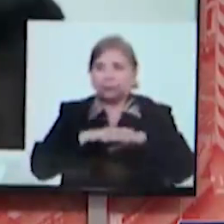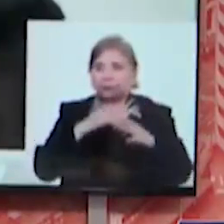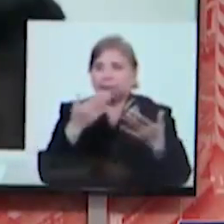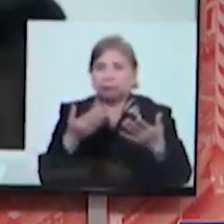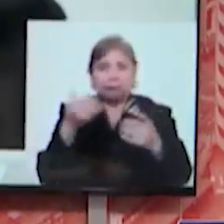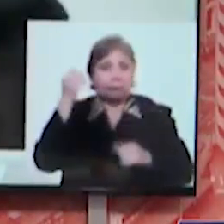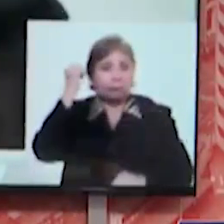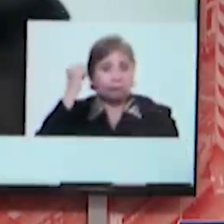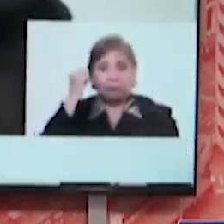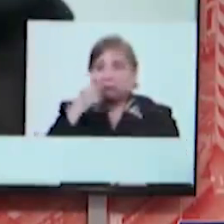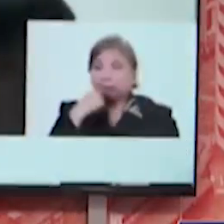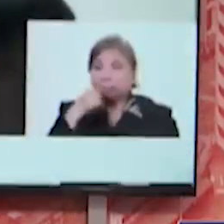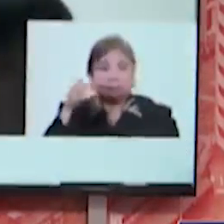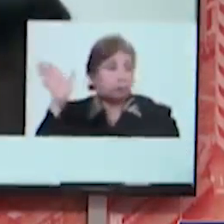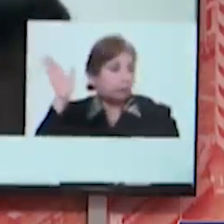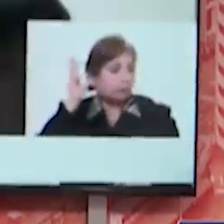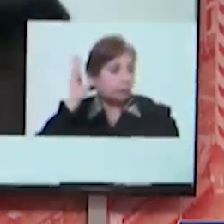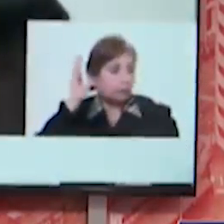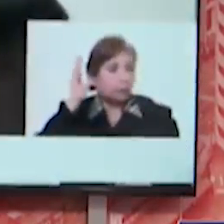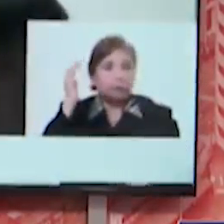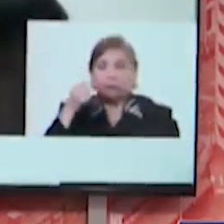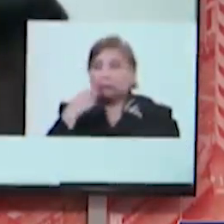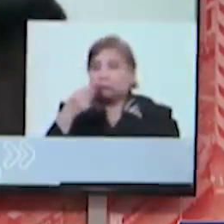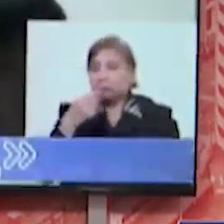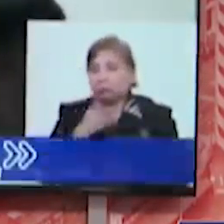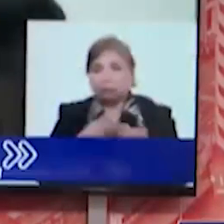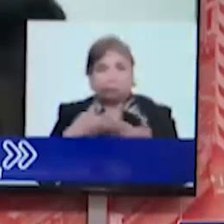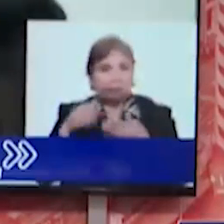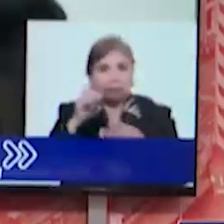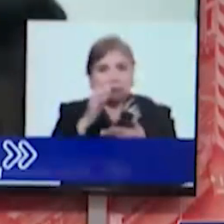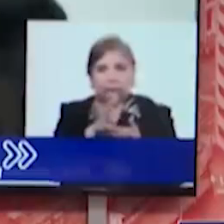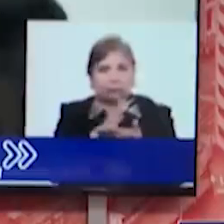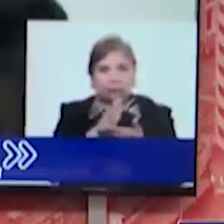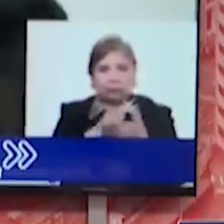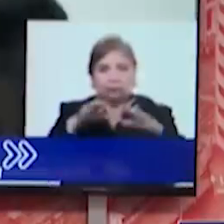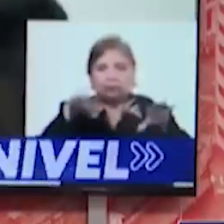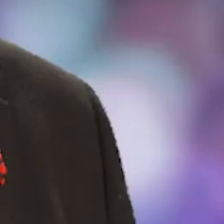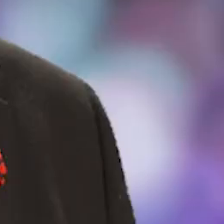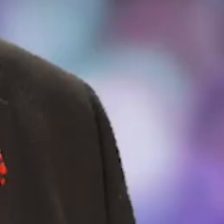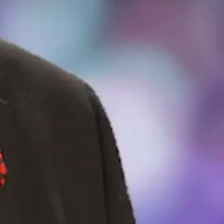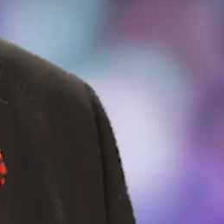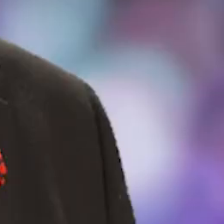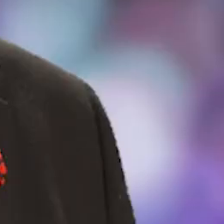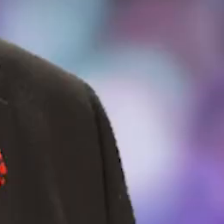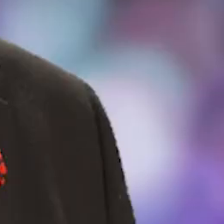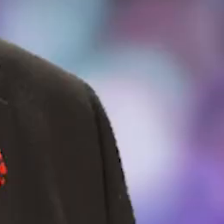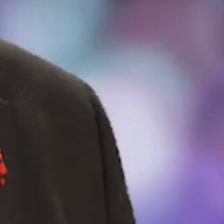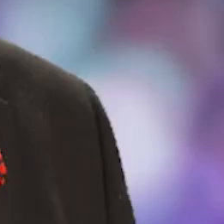decidido la justicia peruana con respecto a Pedro Castillo, que está preso, y bien preso además?